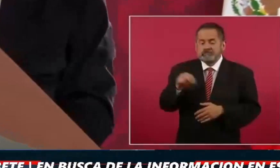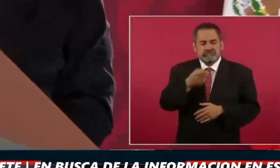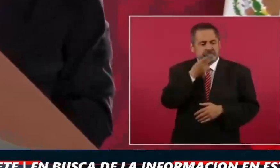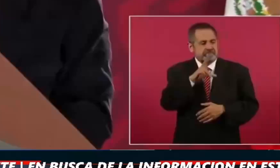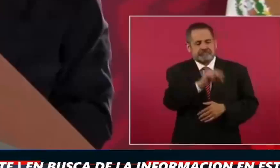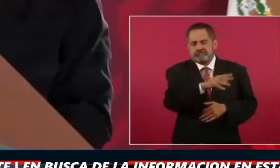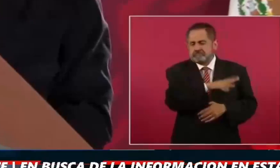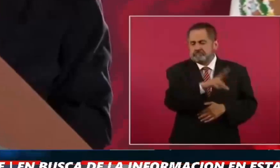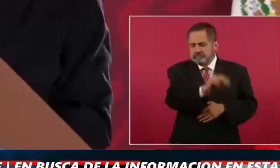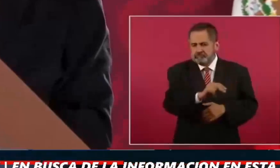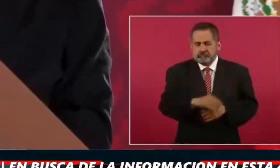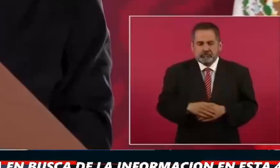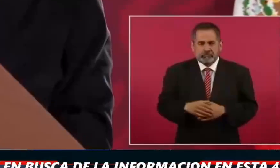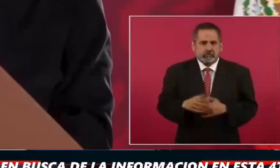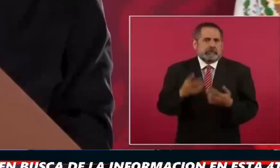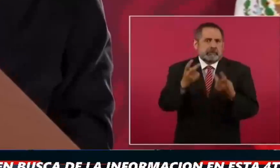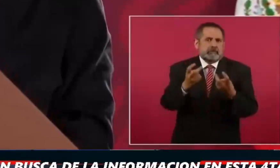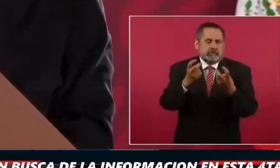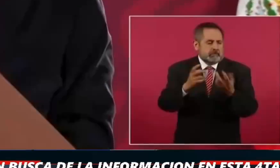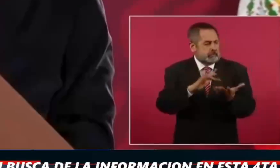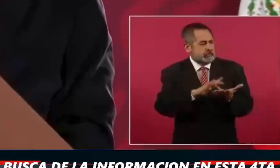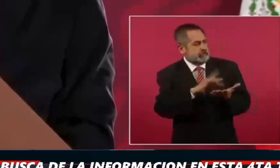pues sí tengo que reconocer eso,